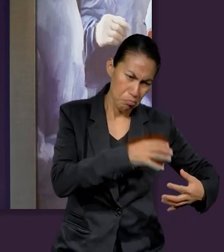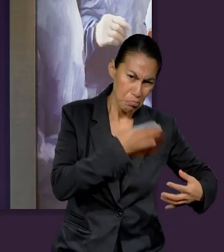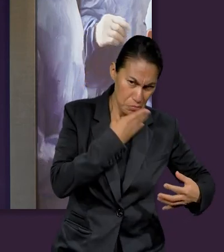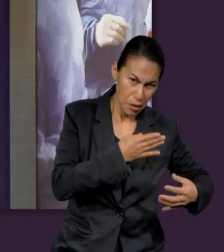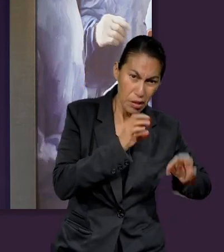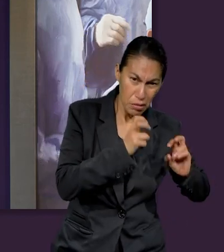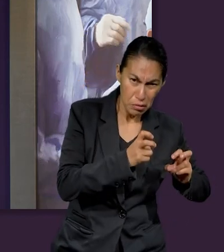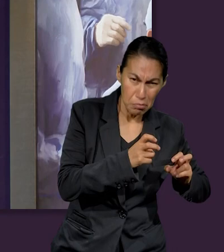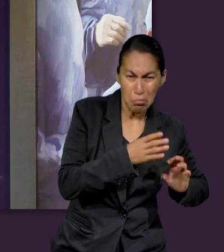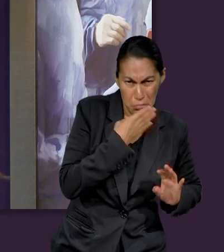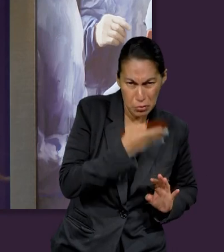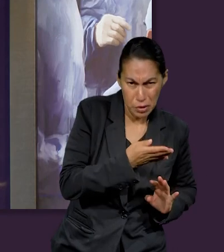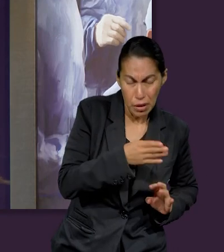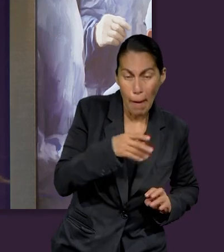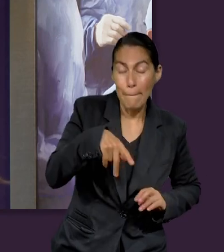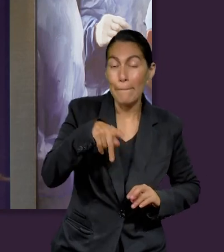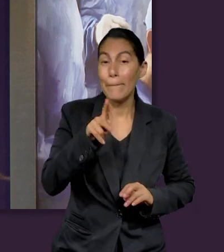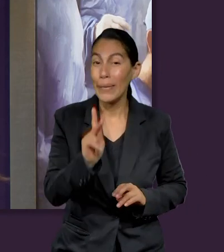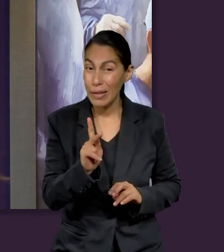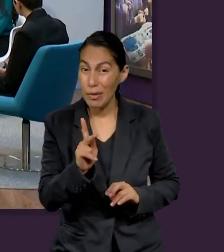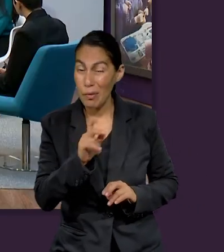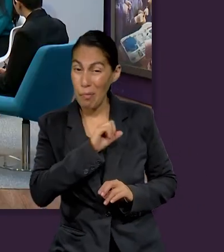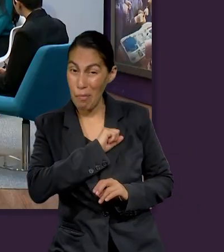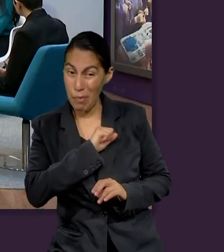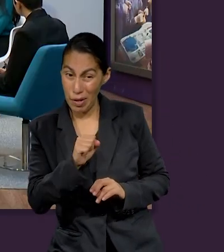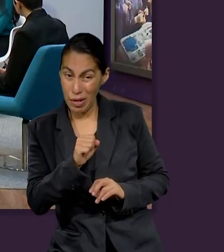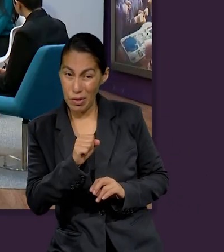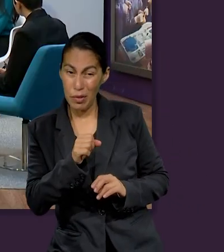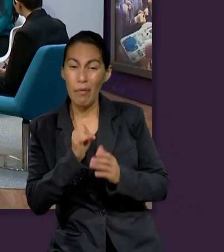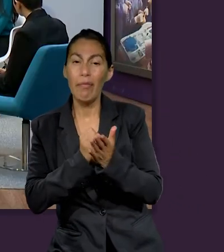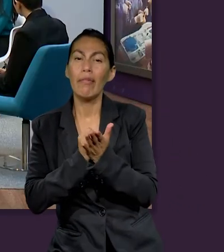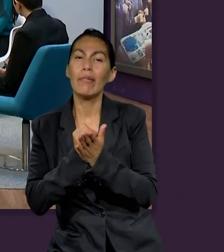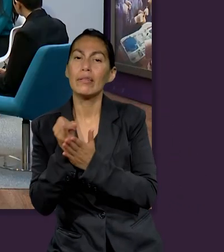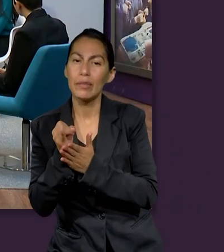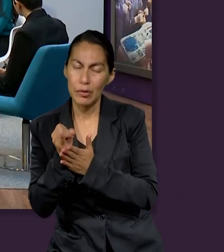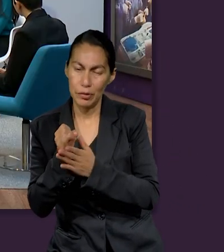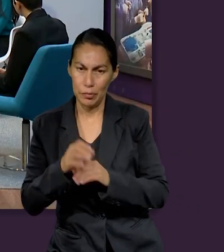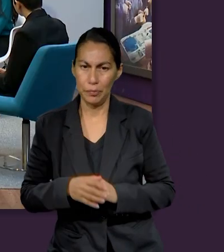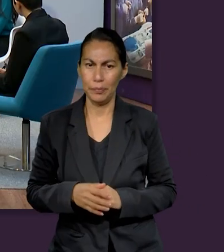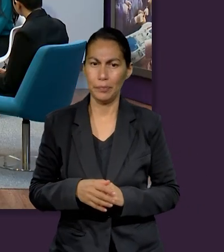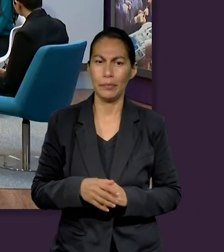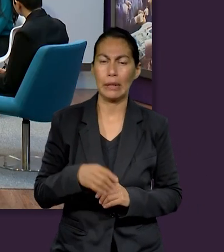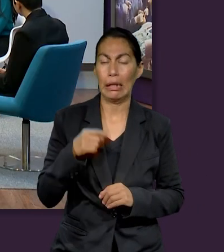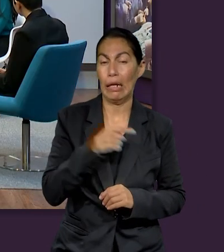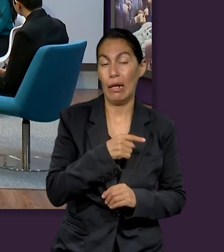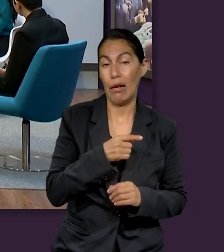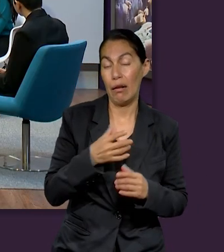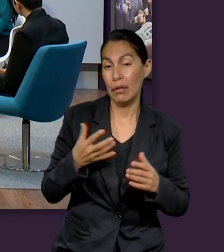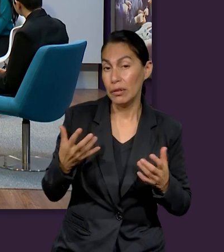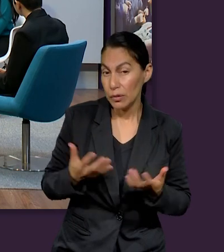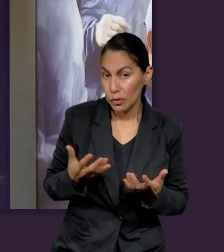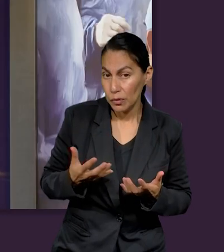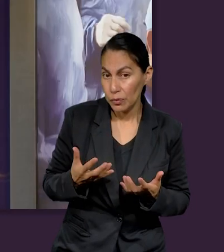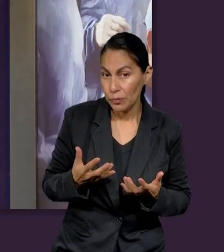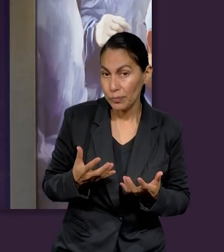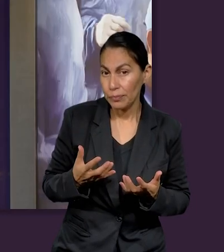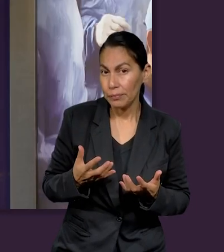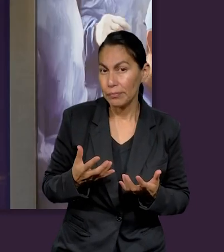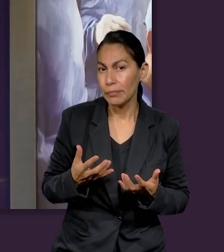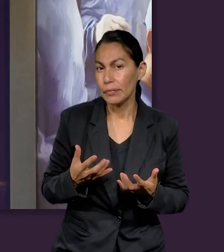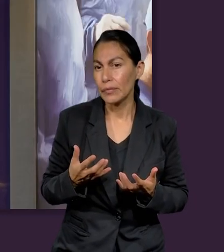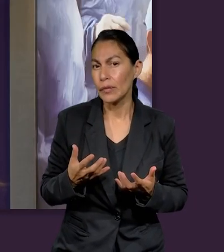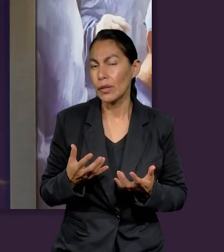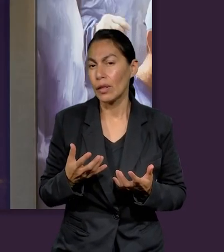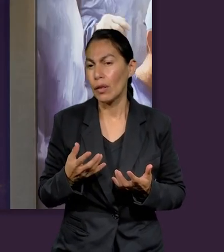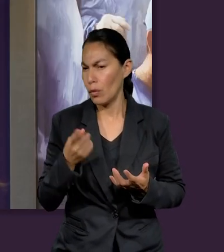a esforzarse para tener esos bienes sino la actitud que tomó ante las las últimas decisiones de su vida no